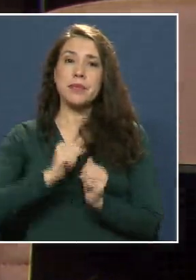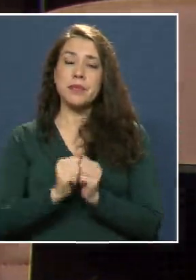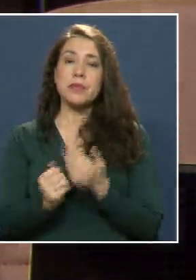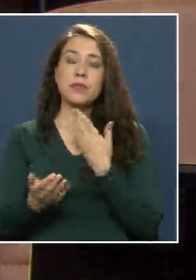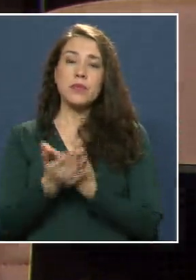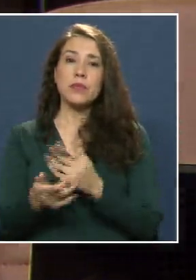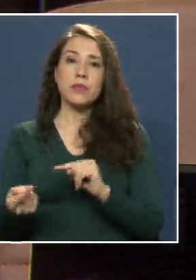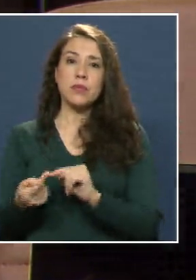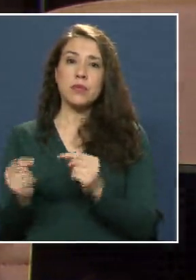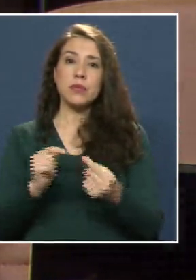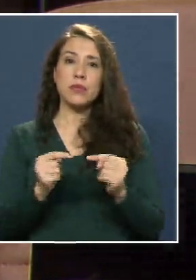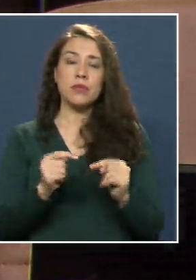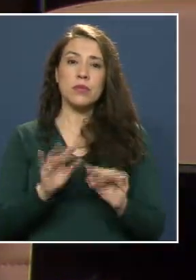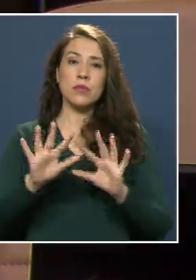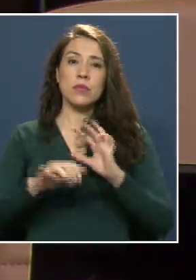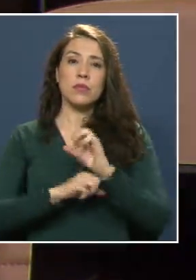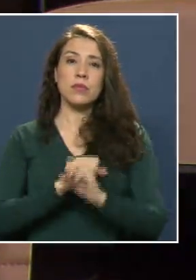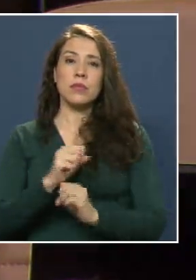la discusión